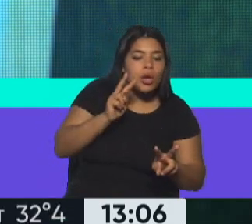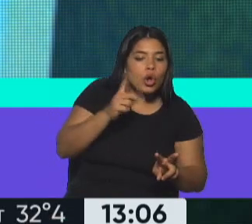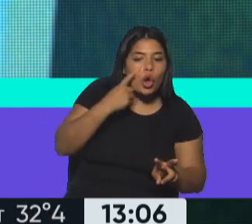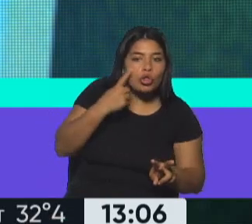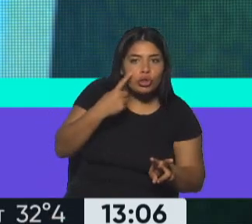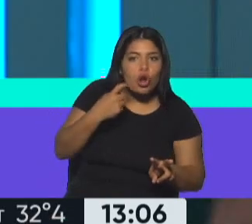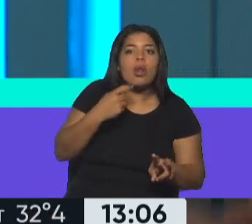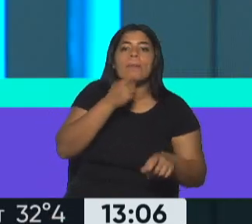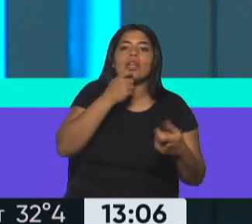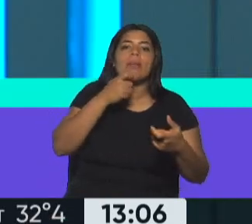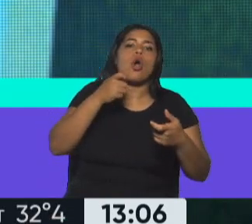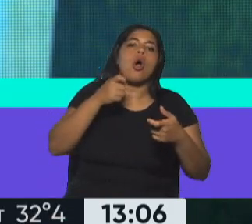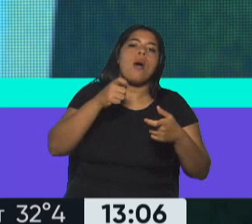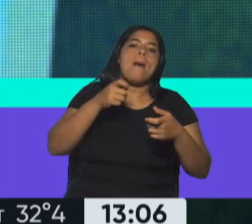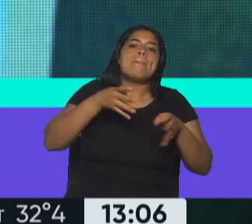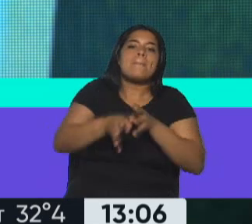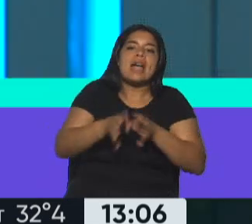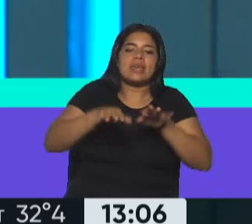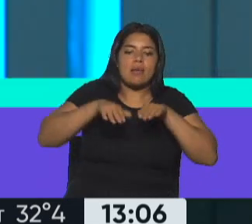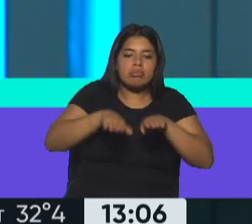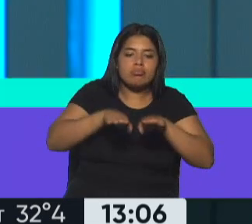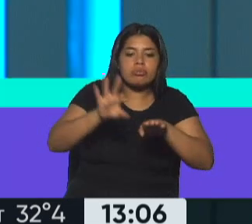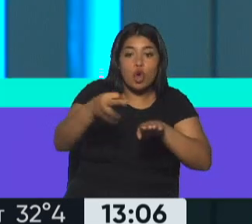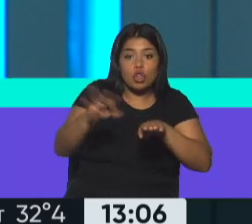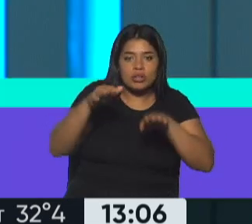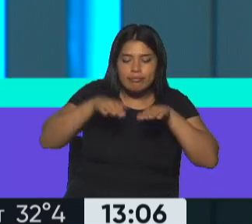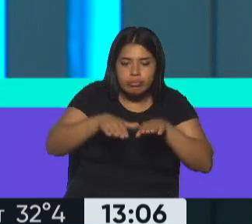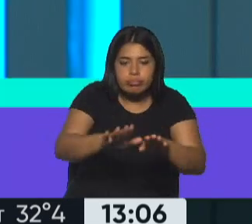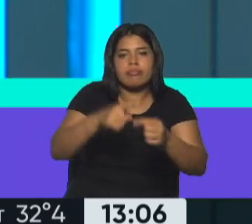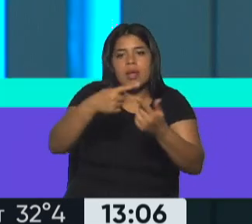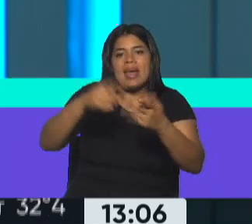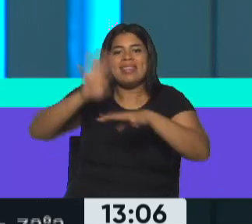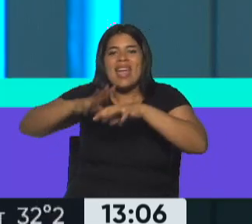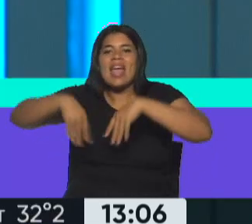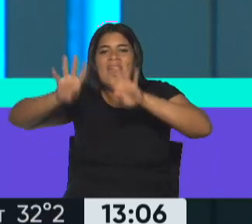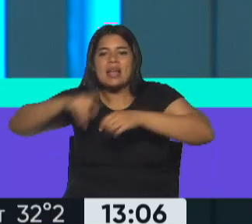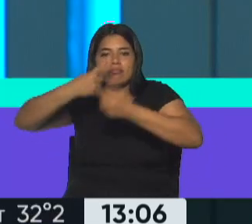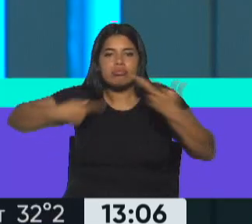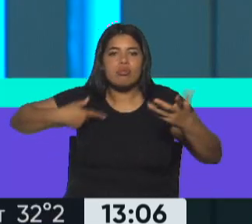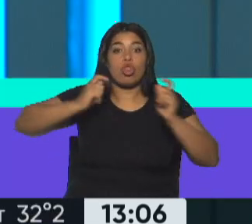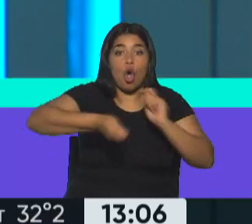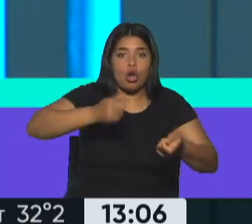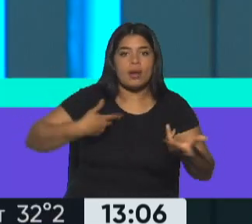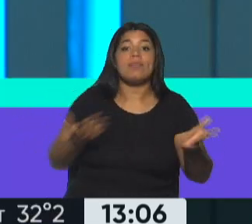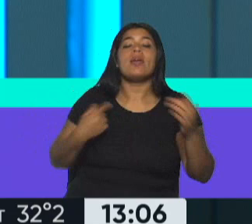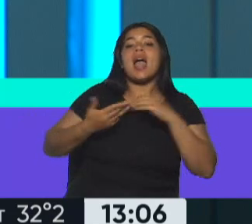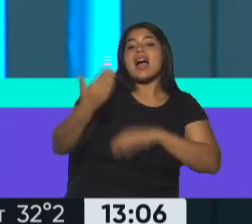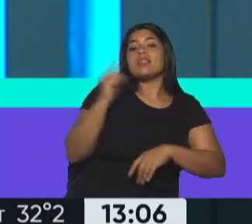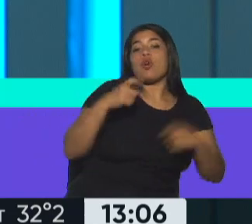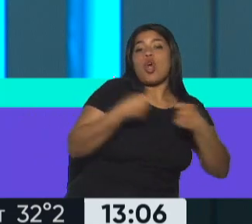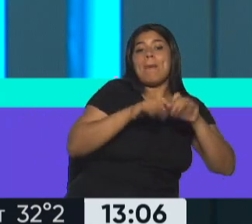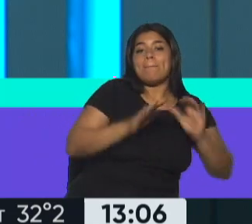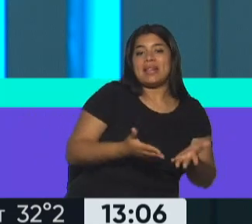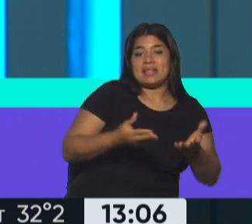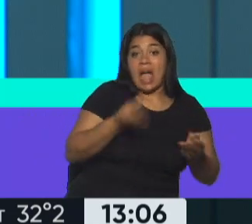de máquinas de coser telas es que esta semana vimos unas notas justamente sobre una empresa de gastronomía que está ubicado a